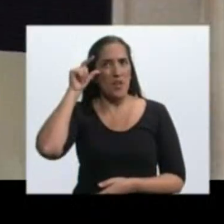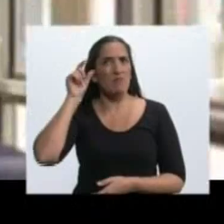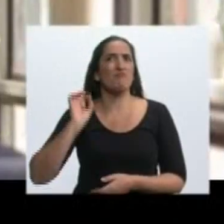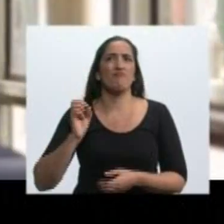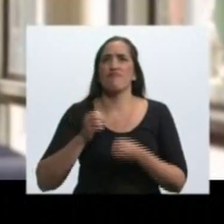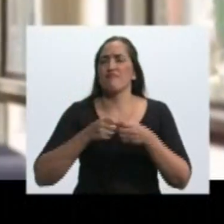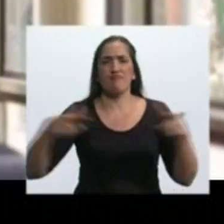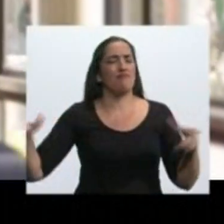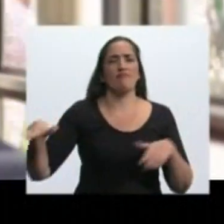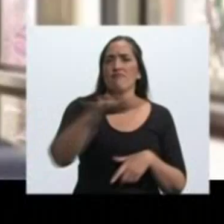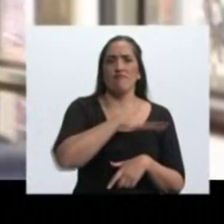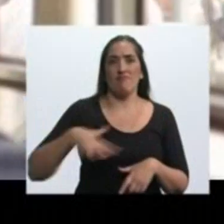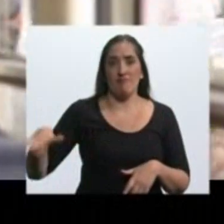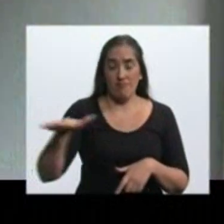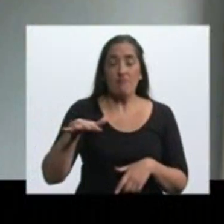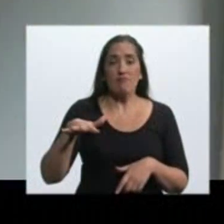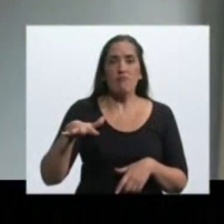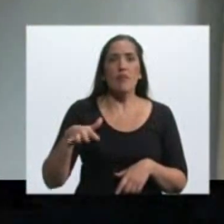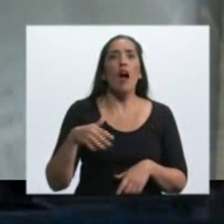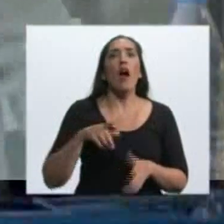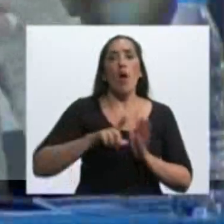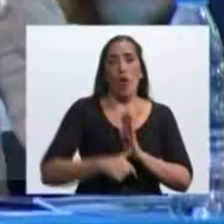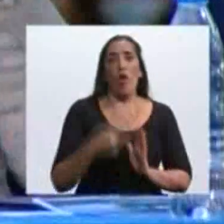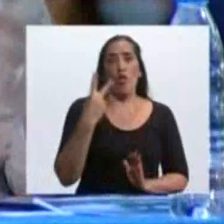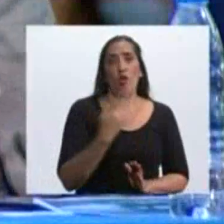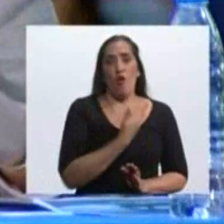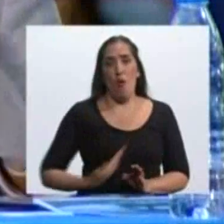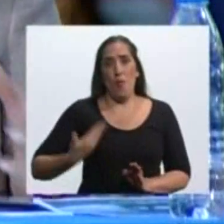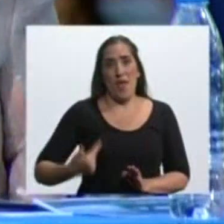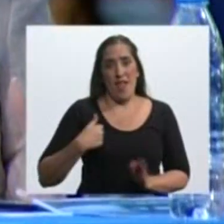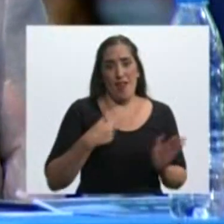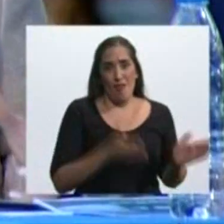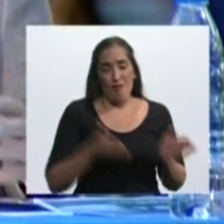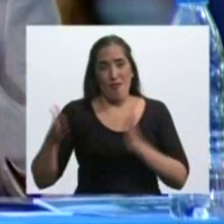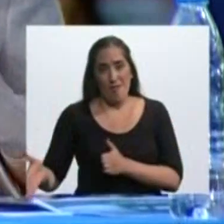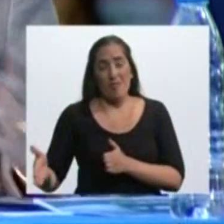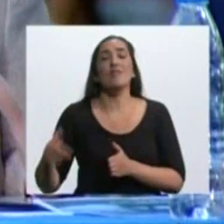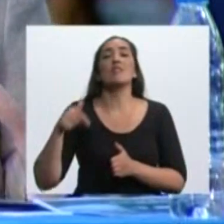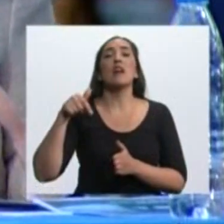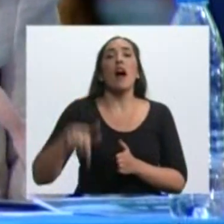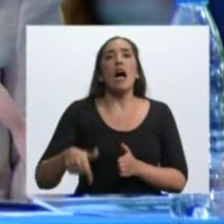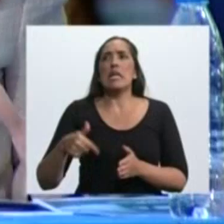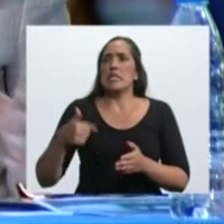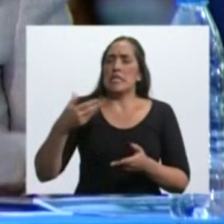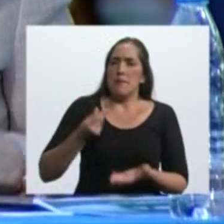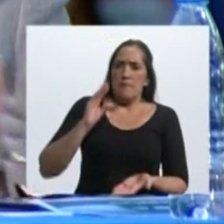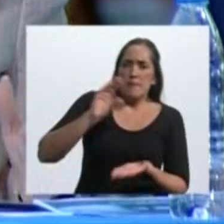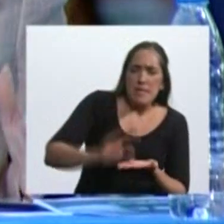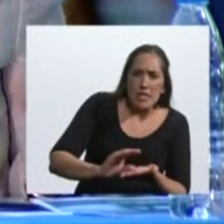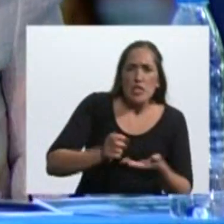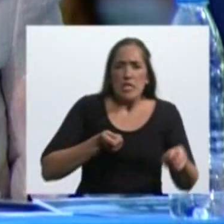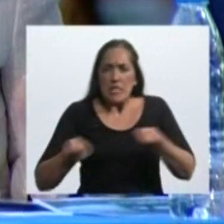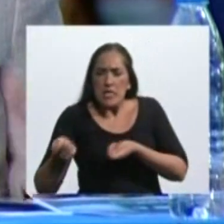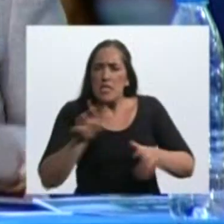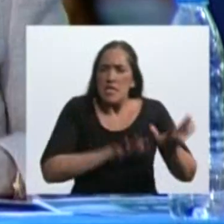2 mandatos, intereses, bueno, contratiempos, inversión, las cosas